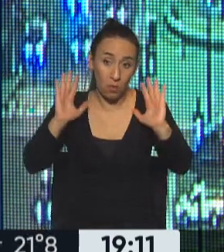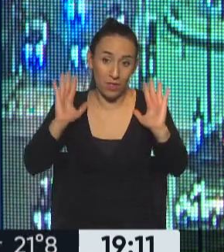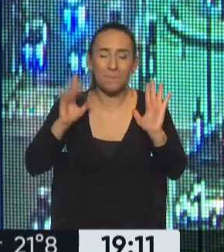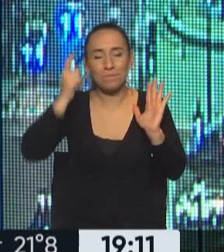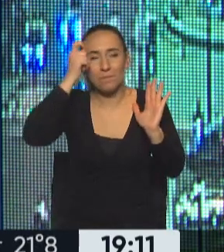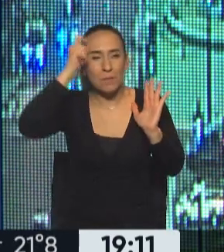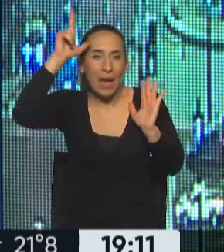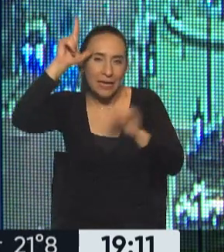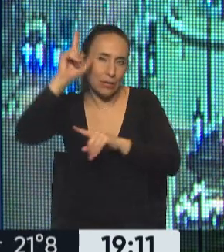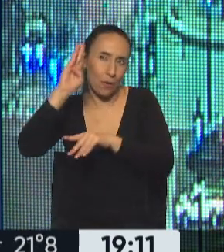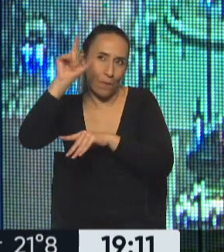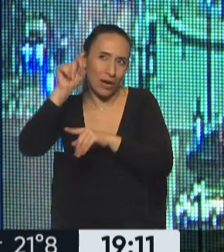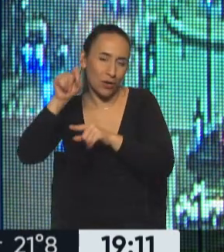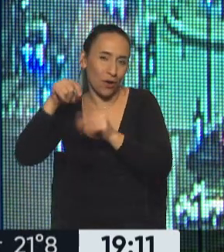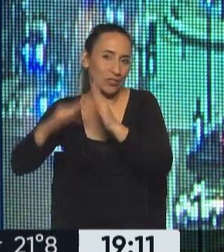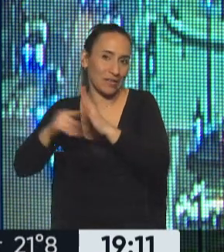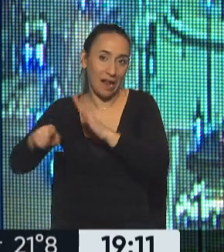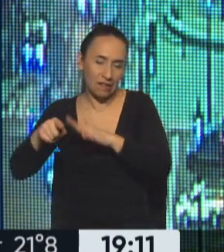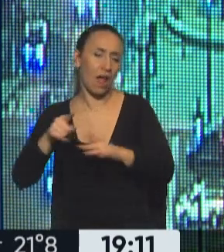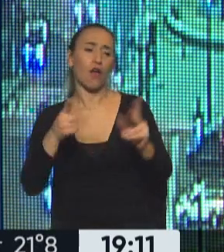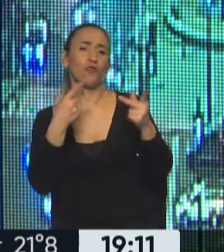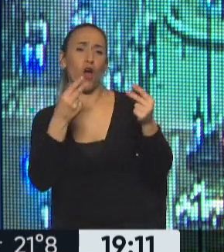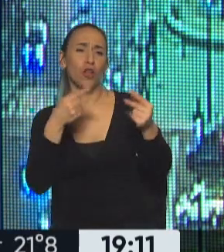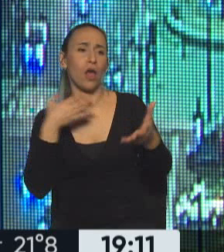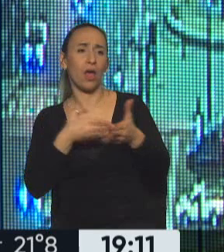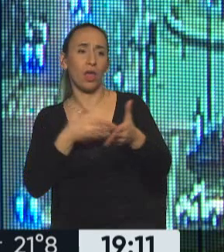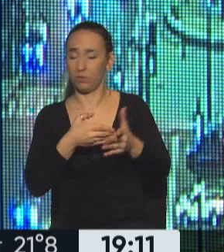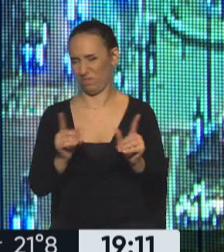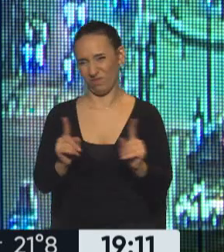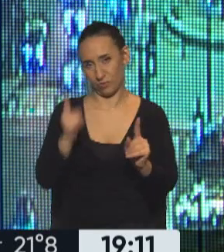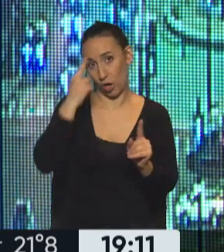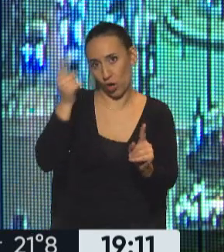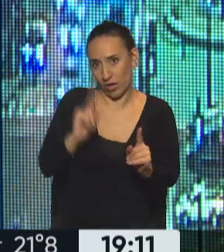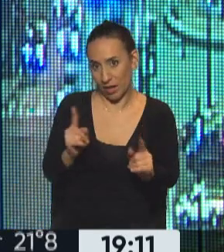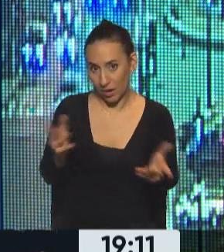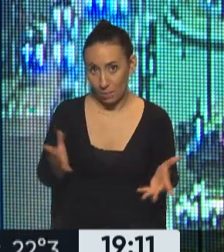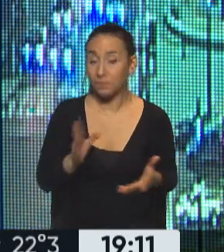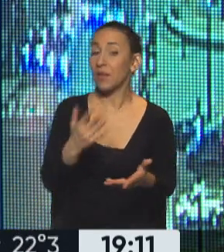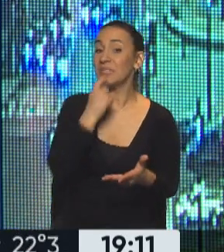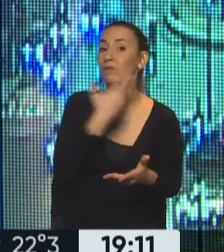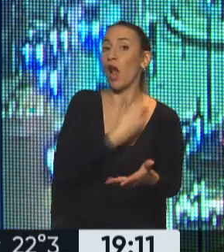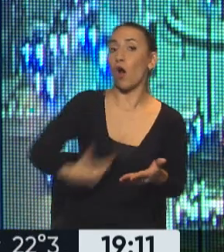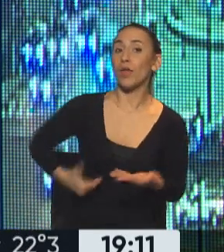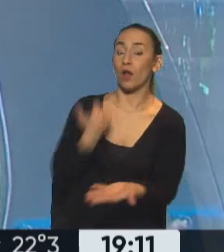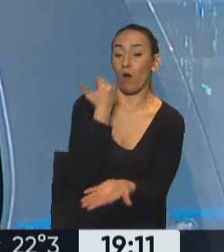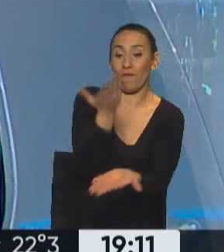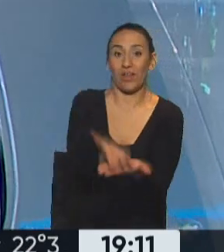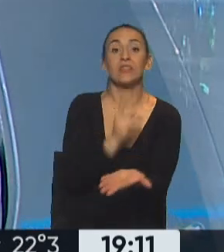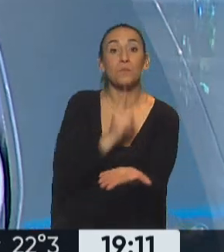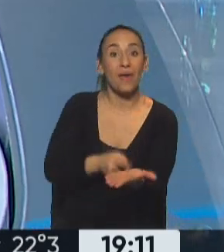un obstáculo si, por ejemplo, el gobierno decide un conjunto de medidas de estabilización económica, no va a ser el central el que